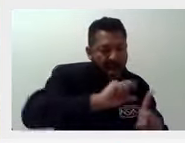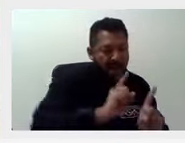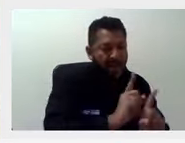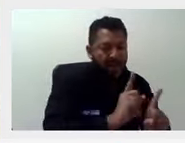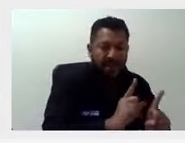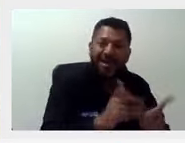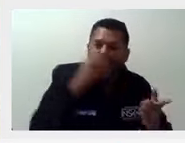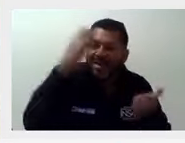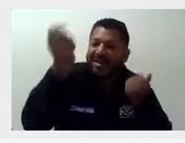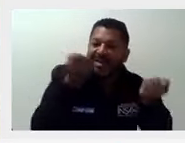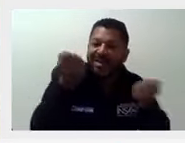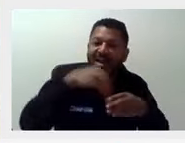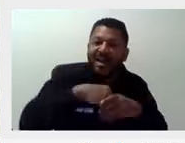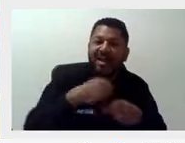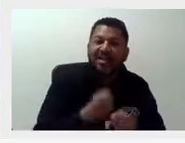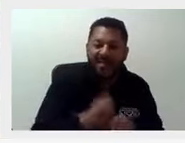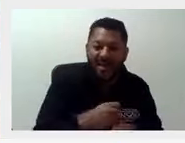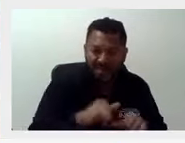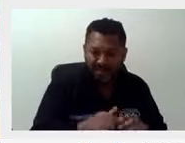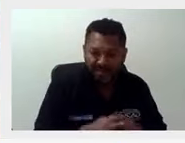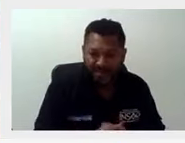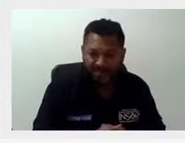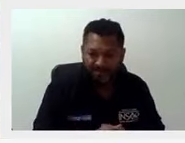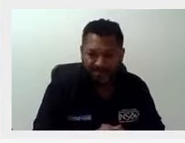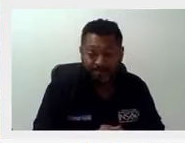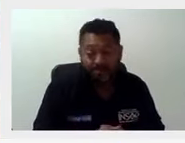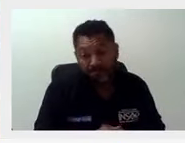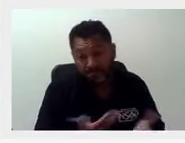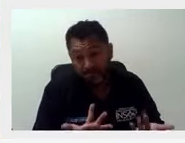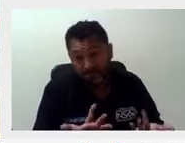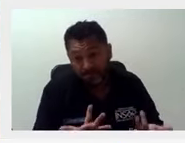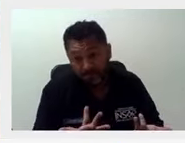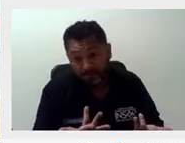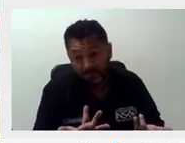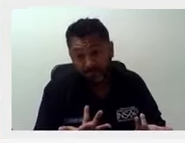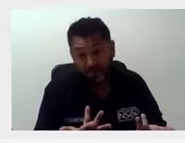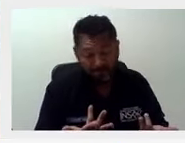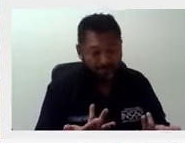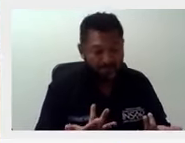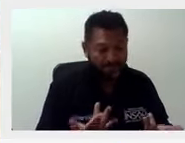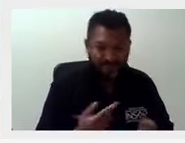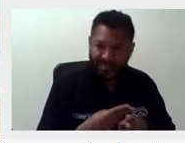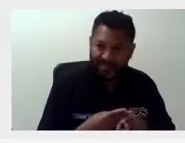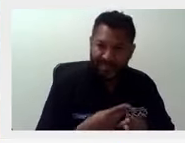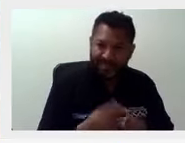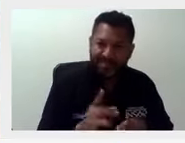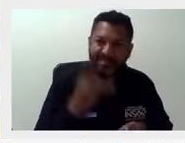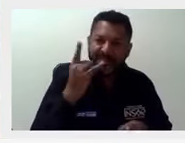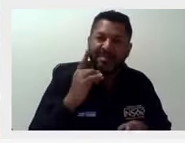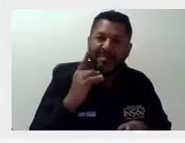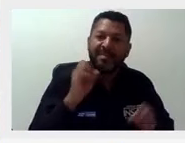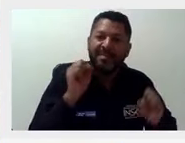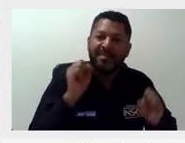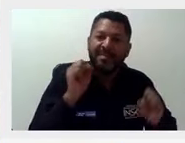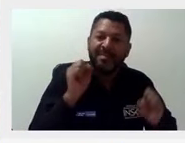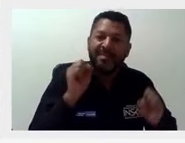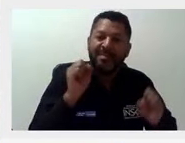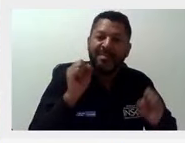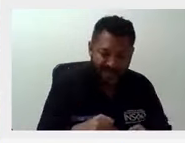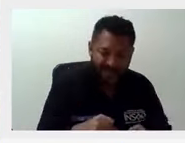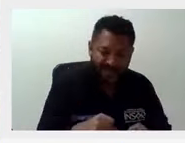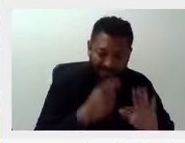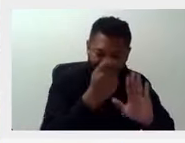trabajo colaborativo? Más adelante miraremos cómo podemos encontrar esos requerimientos de apoyo que tienen cada